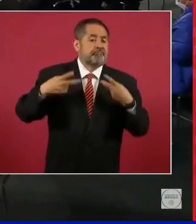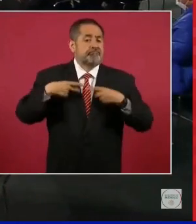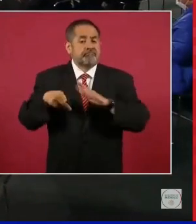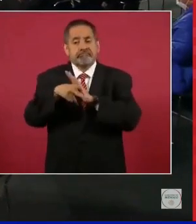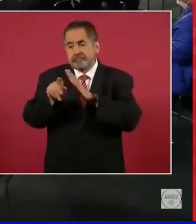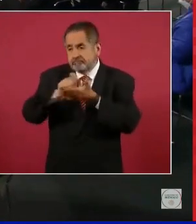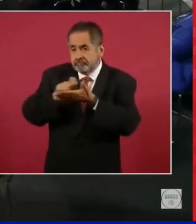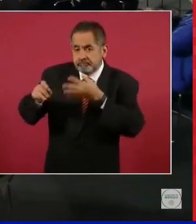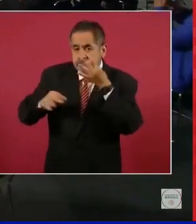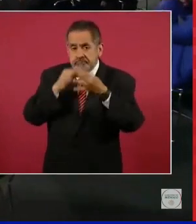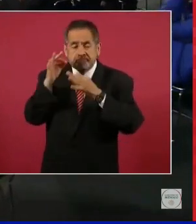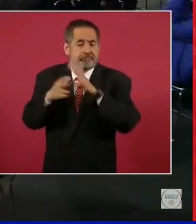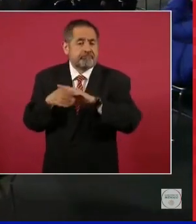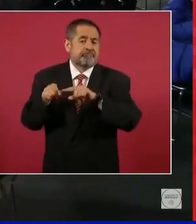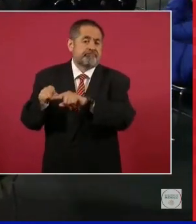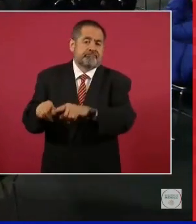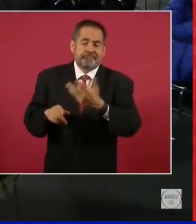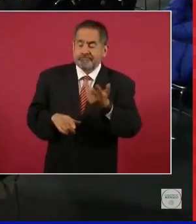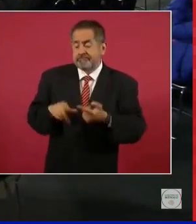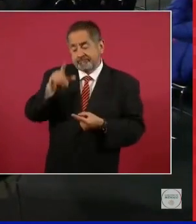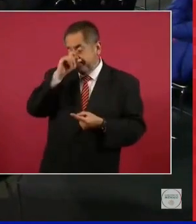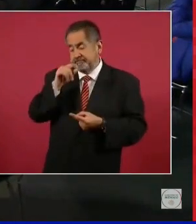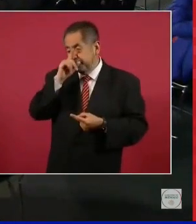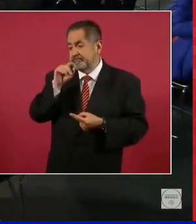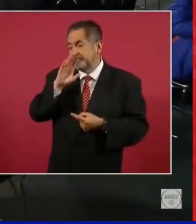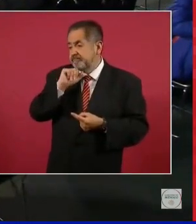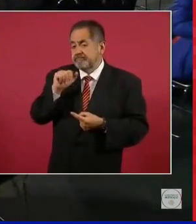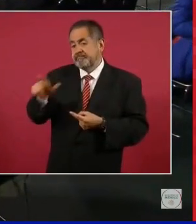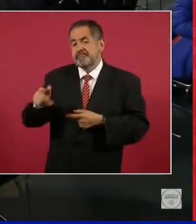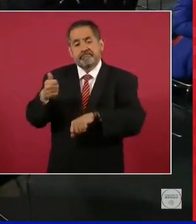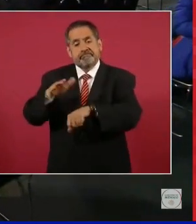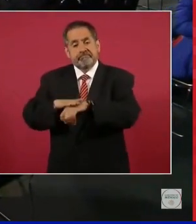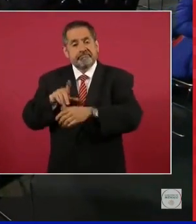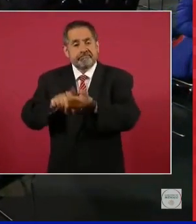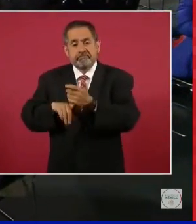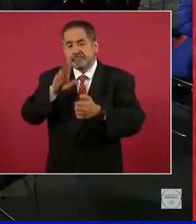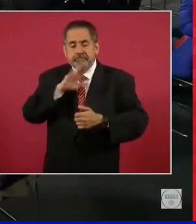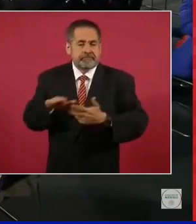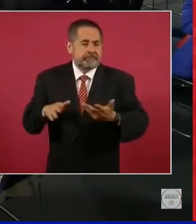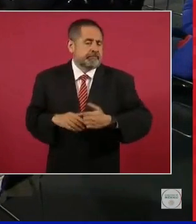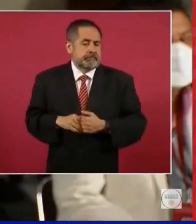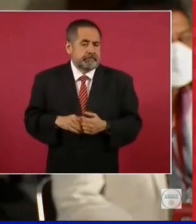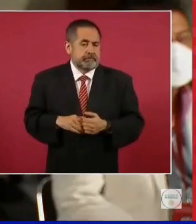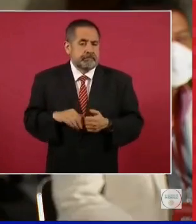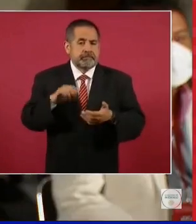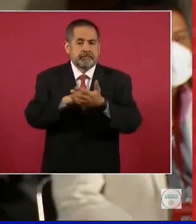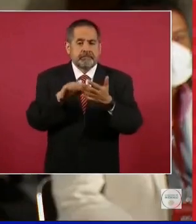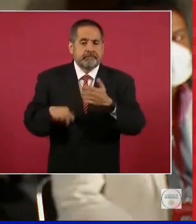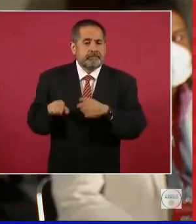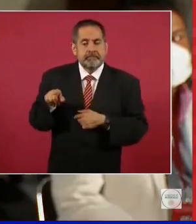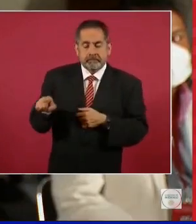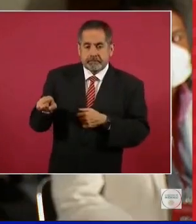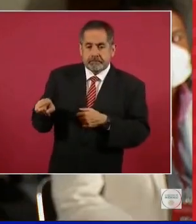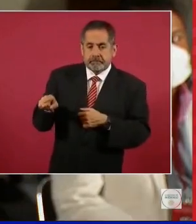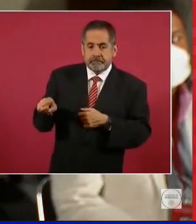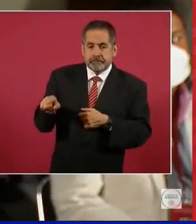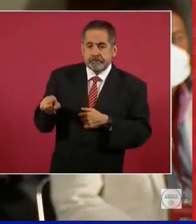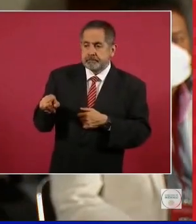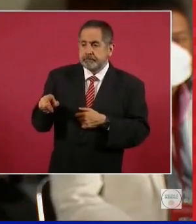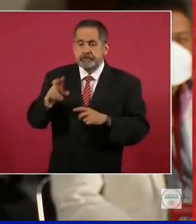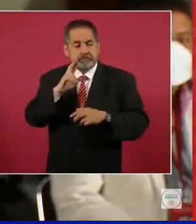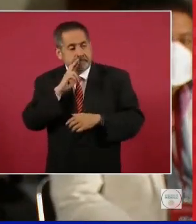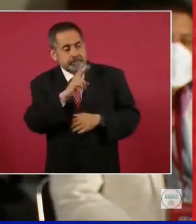han tenido alguna falla administrativa, como por ejemplo no responderle a tiempo a estas